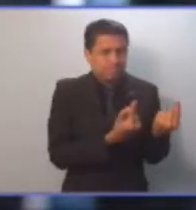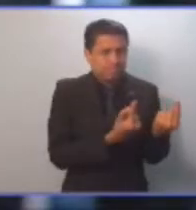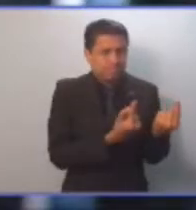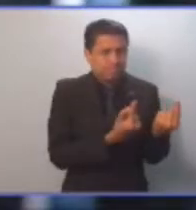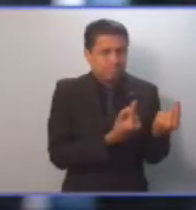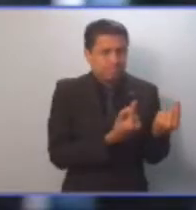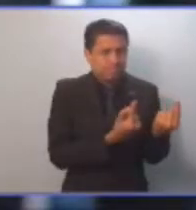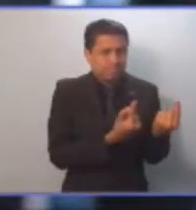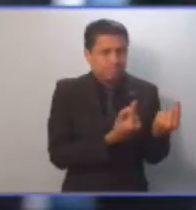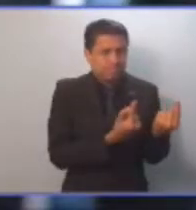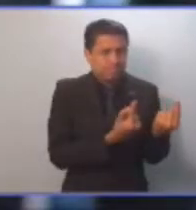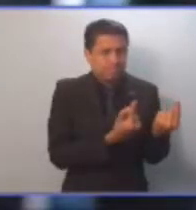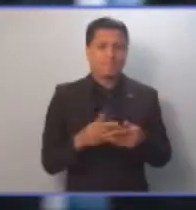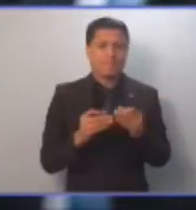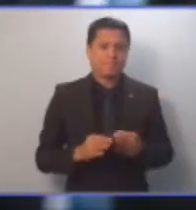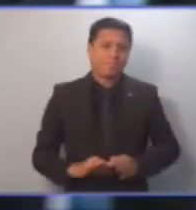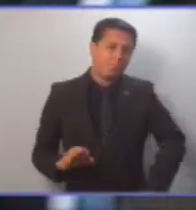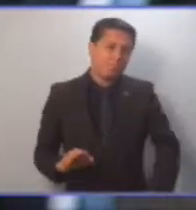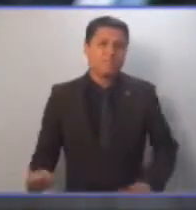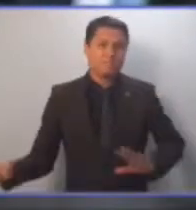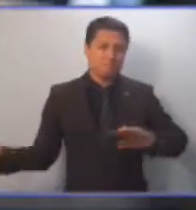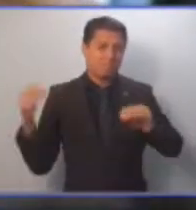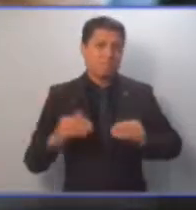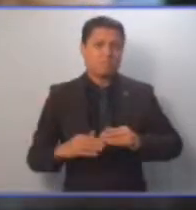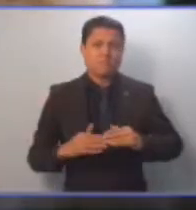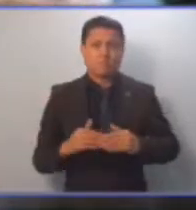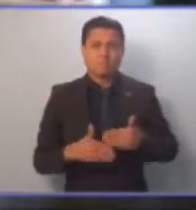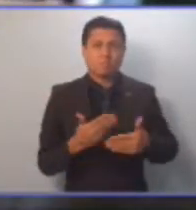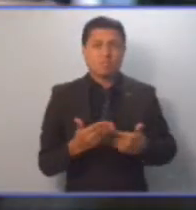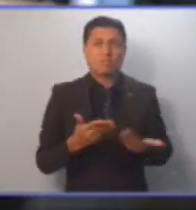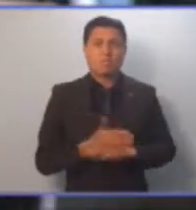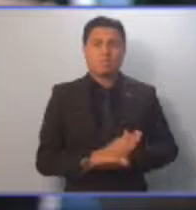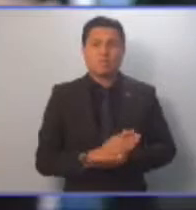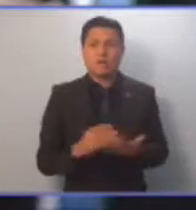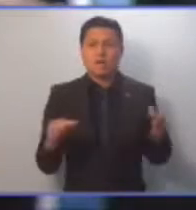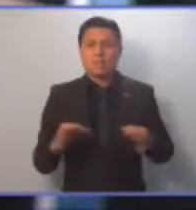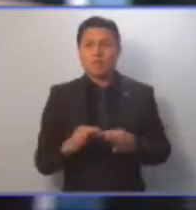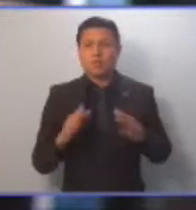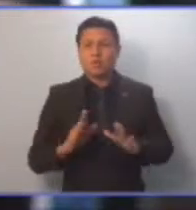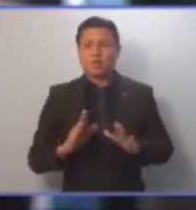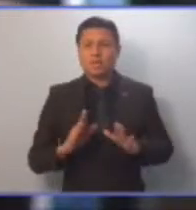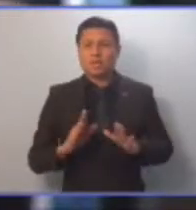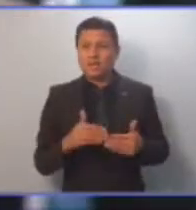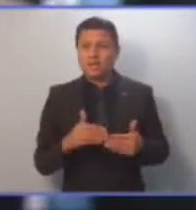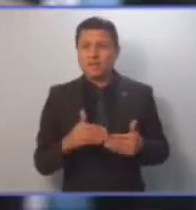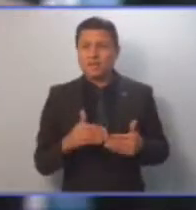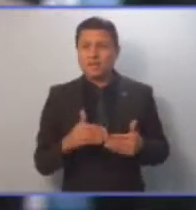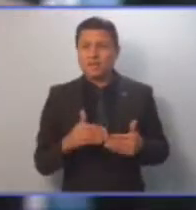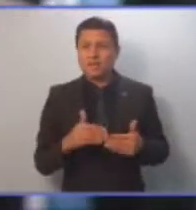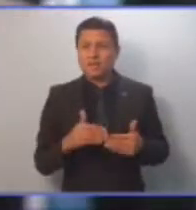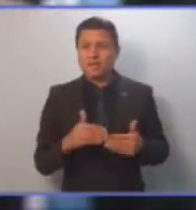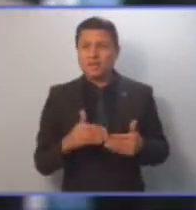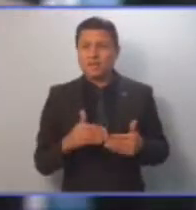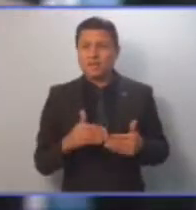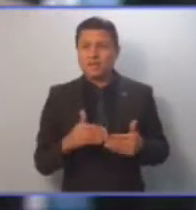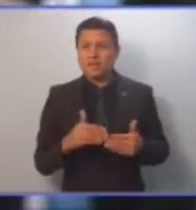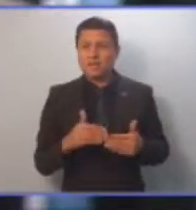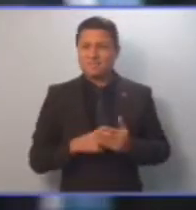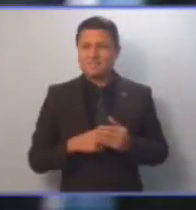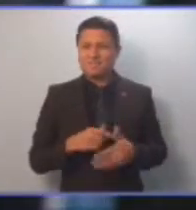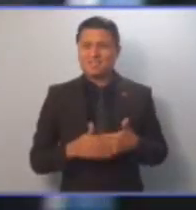hizo en pequeña escala antes y que ahora con la unidad de enfermería ha tenido mejor respuesta